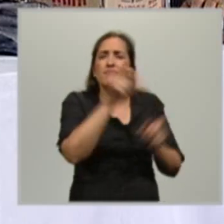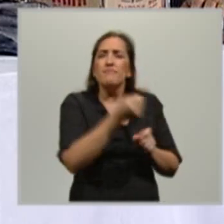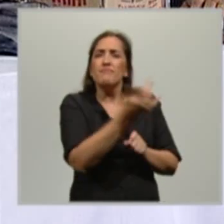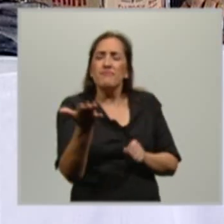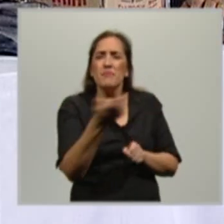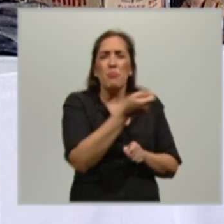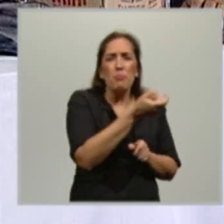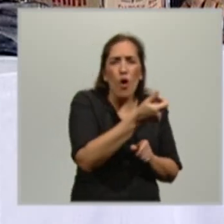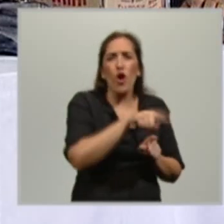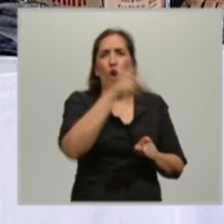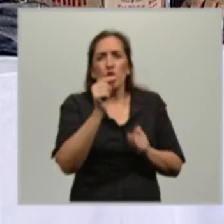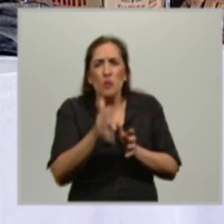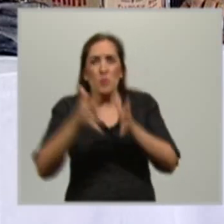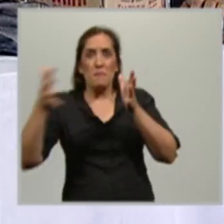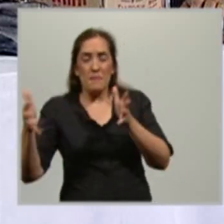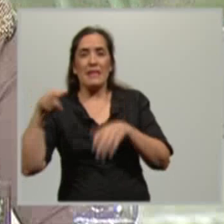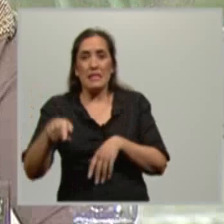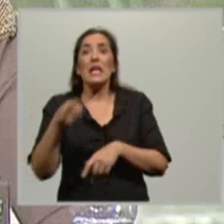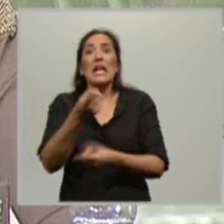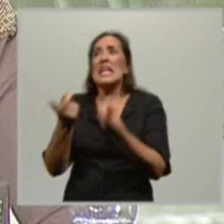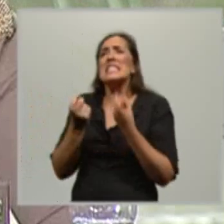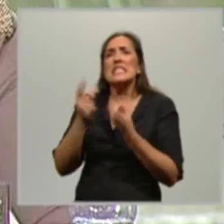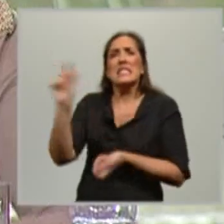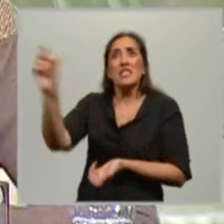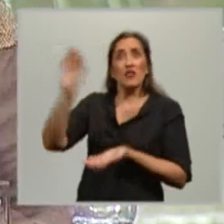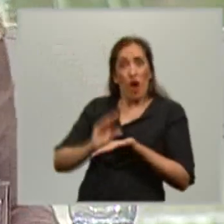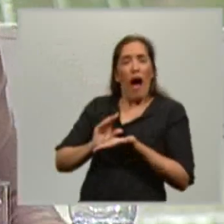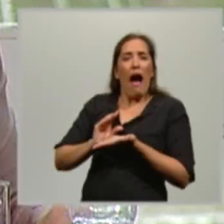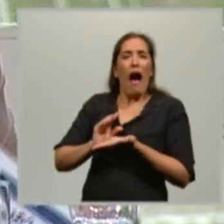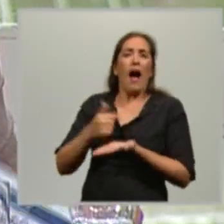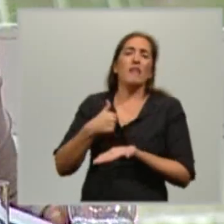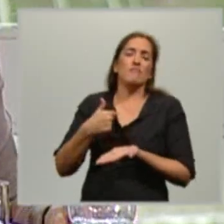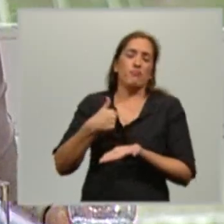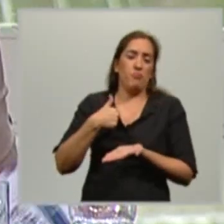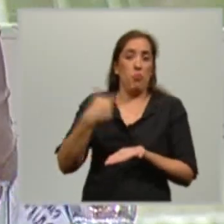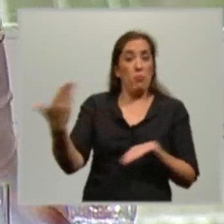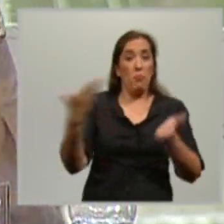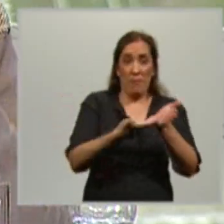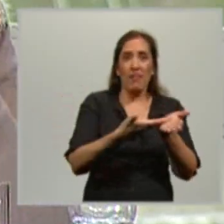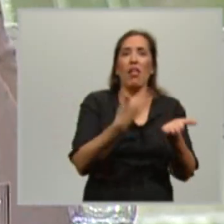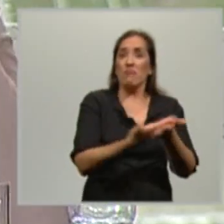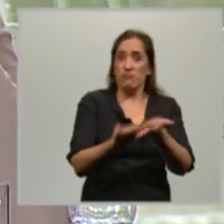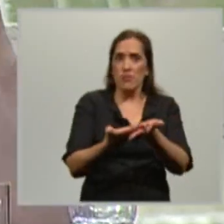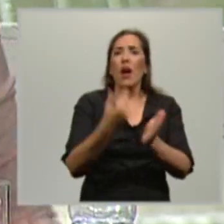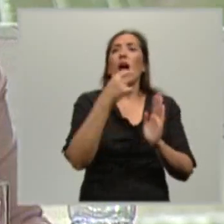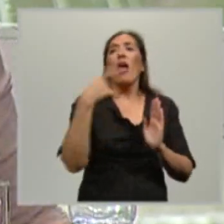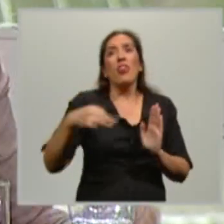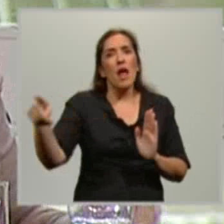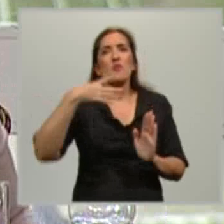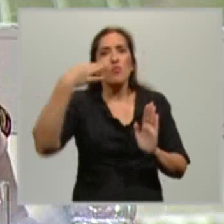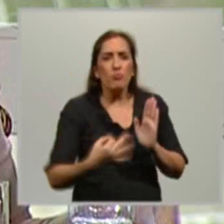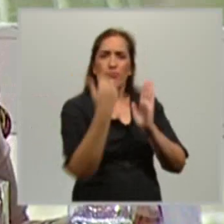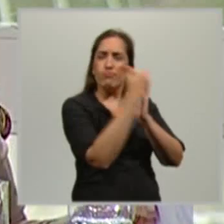también lo necesiten y tengan un financiamiento que, bueno, que las condiciones son muy importantes. Yo